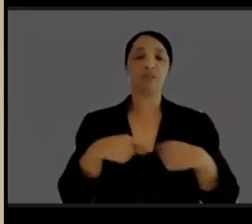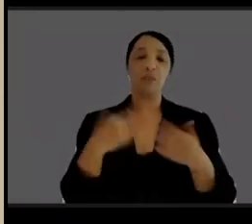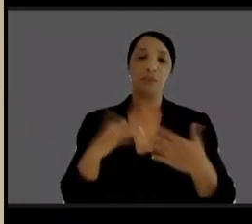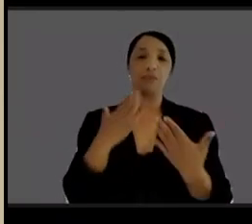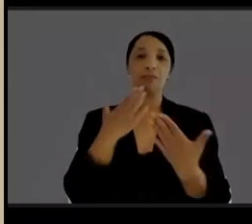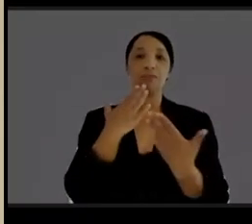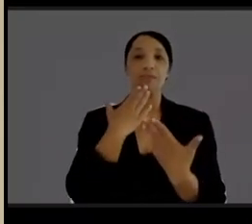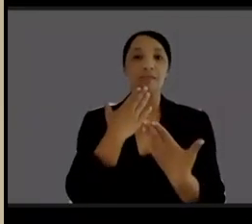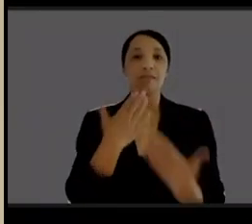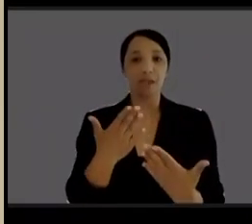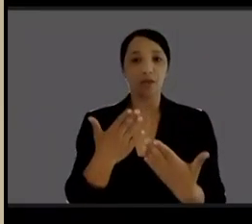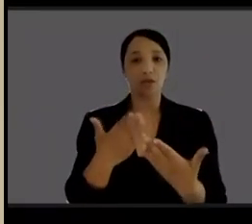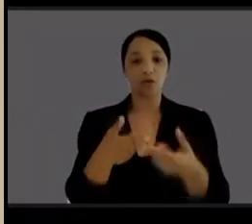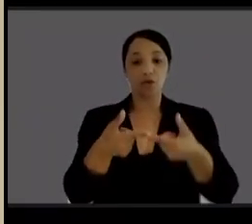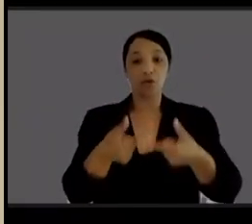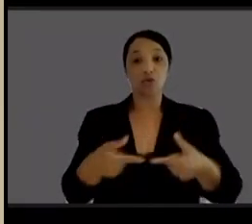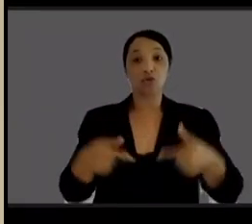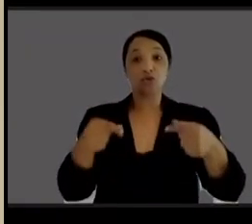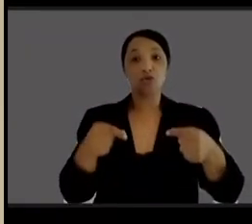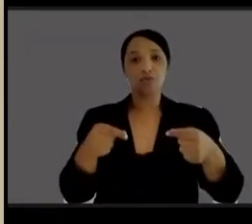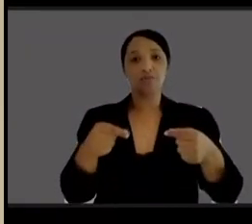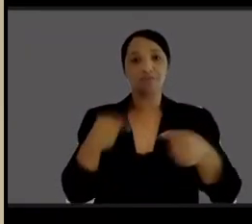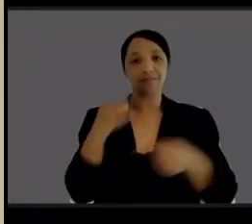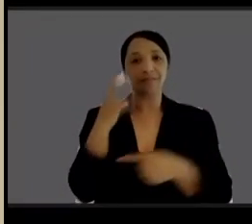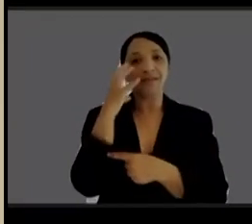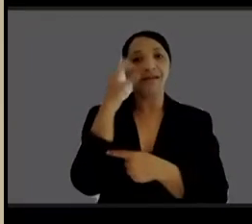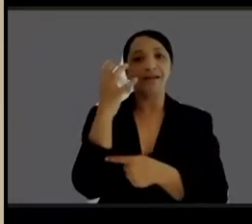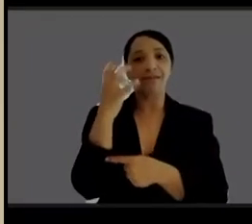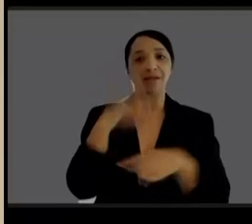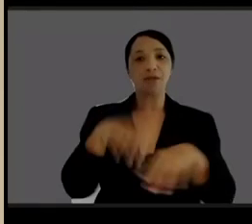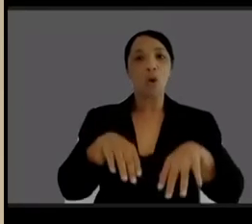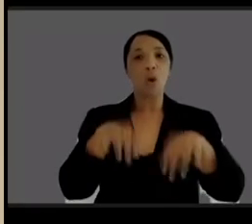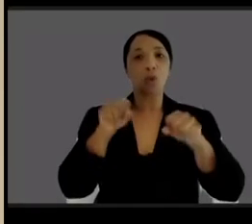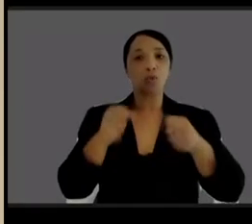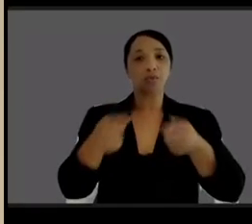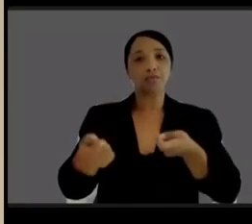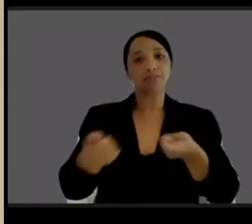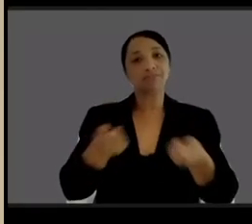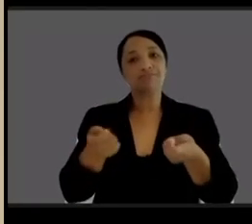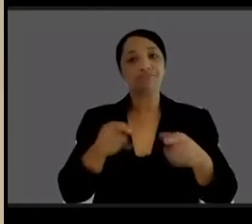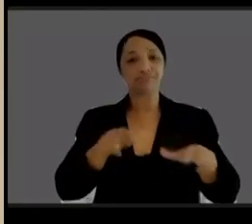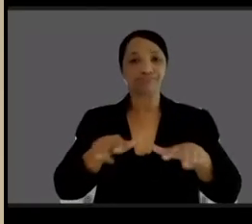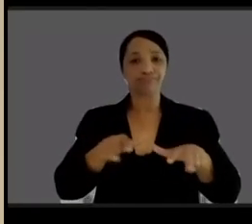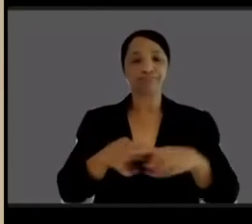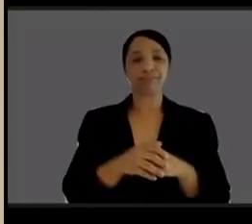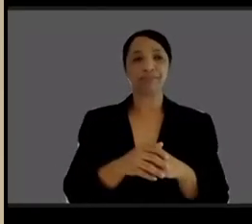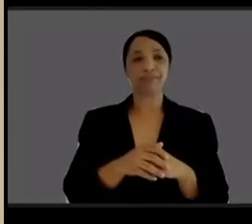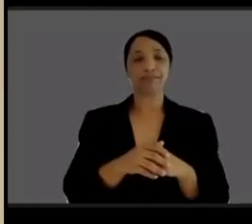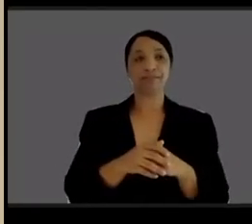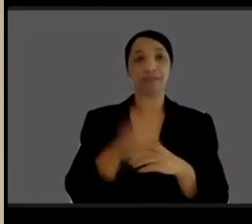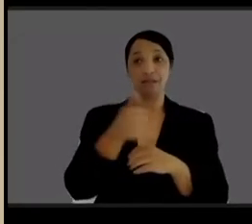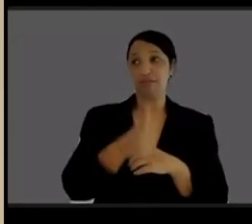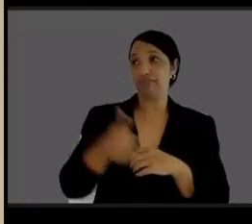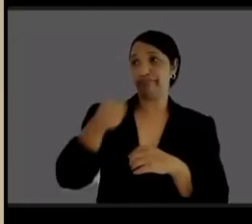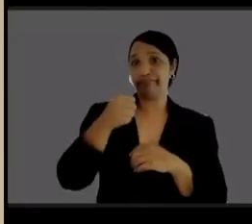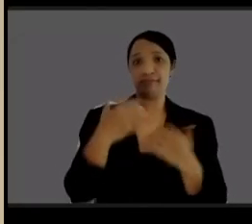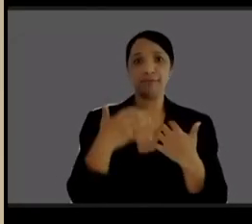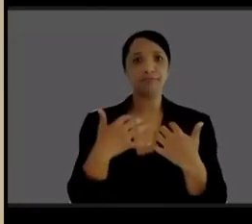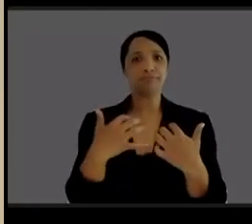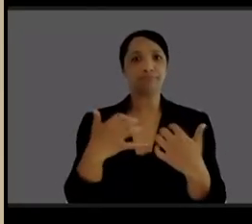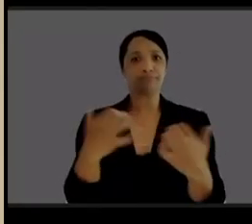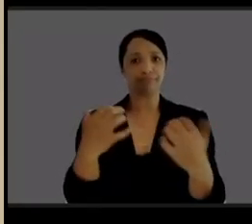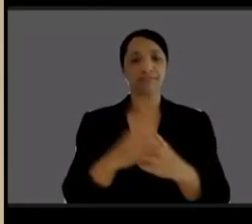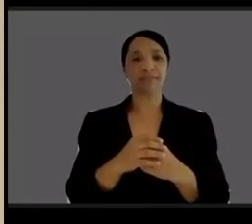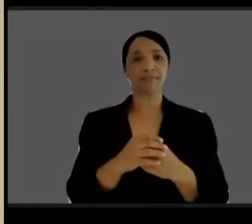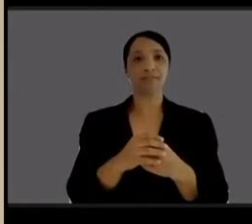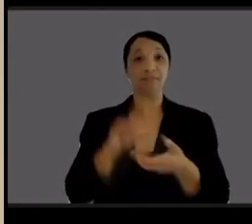general, expresando nuestro agradecimiento al gobierno de Japón por ser nuestro anfitrión. Excelencias, distinguidos delegados, como nos